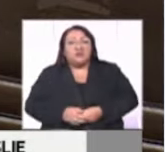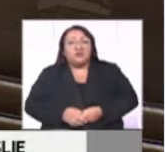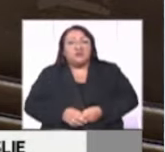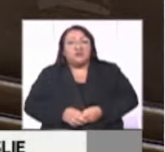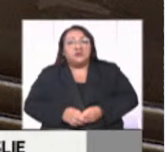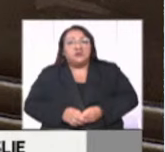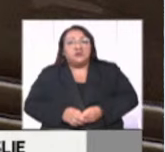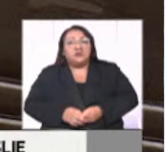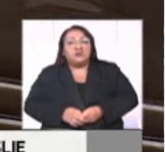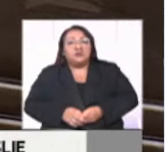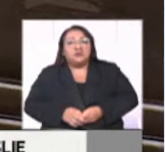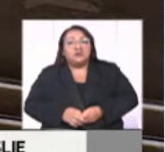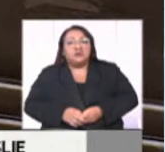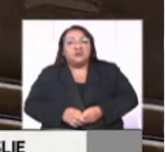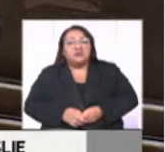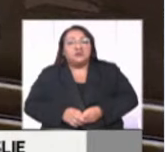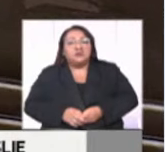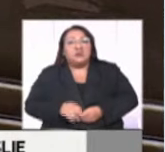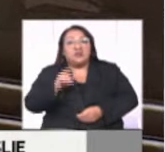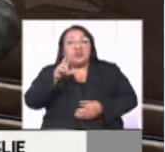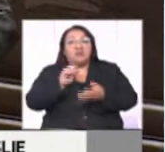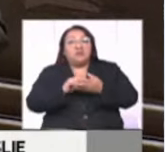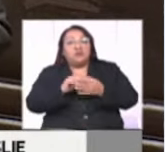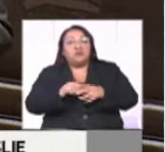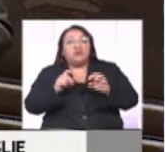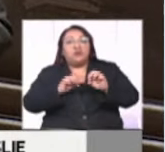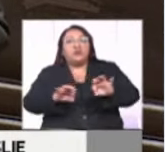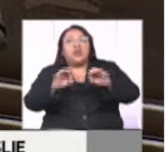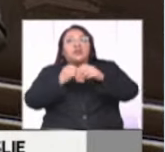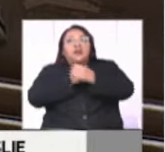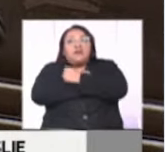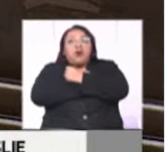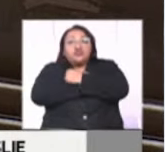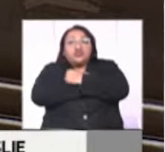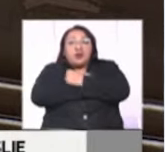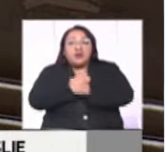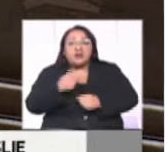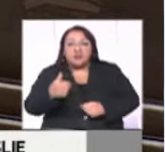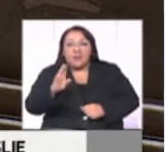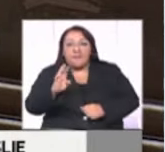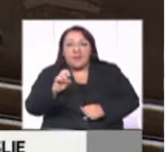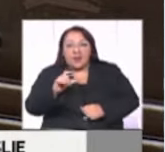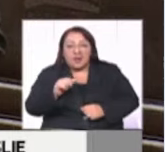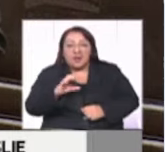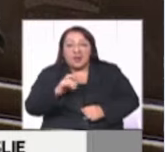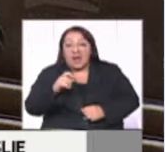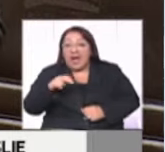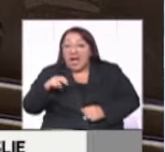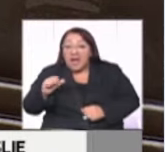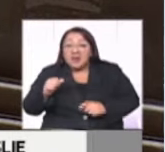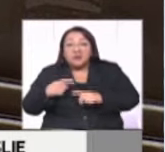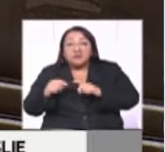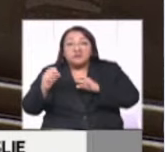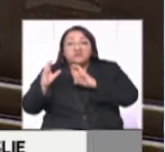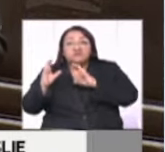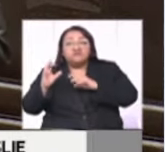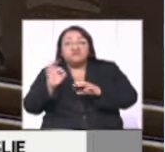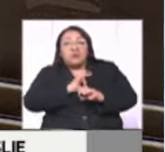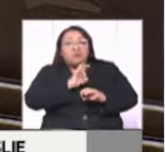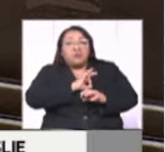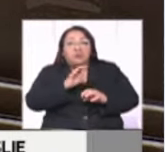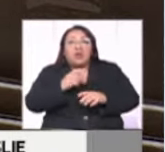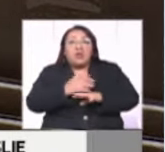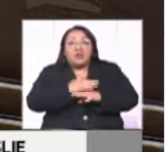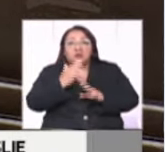las precalificaciones al Oscar, al Festival de Berlín, al Festival de Cannes, al Festival de San Sebastián,